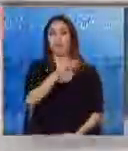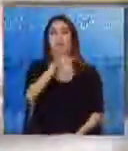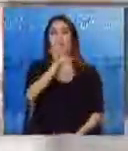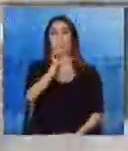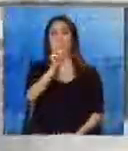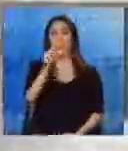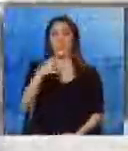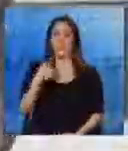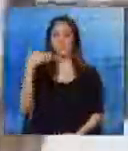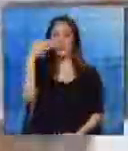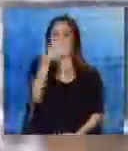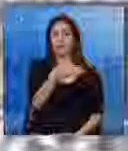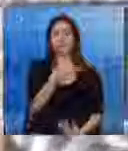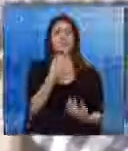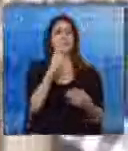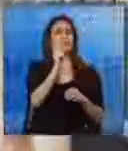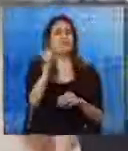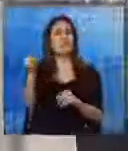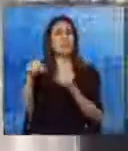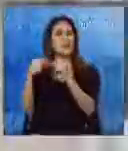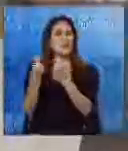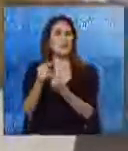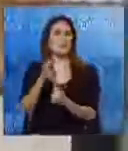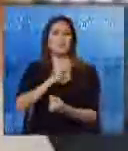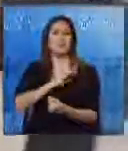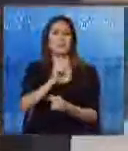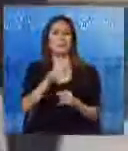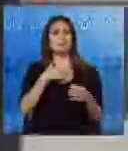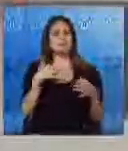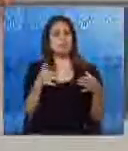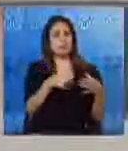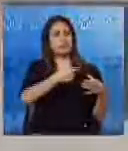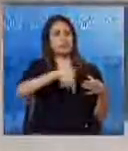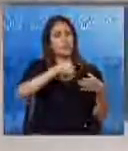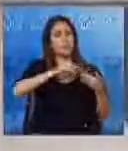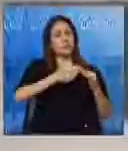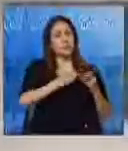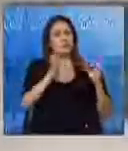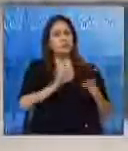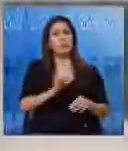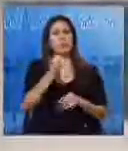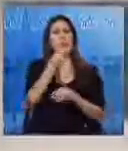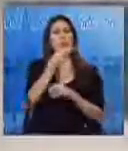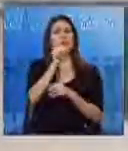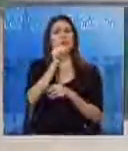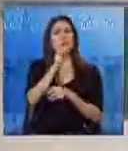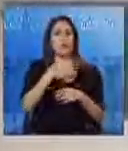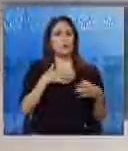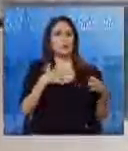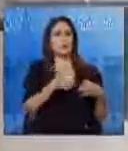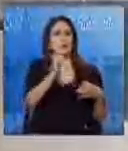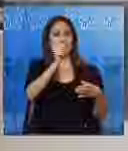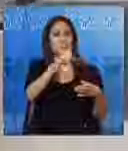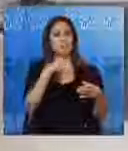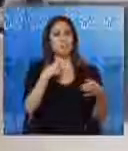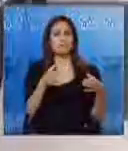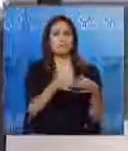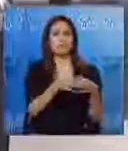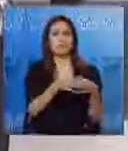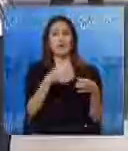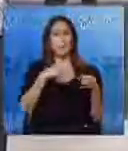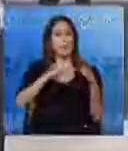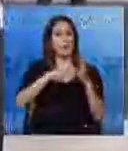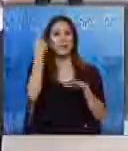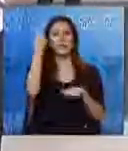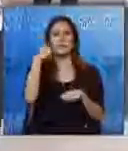ECU-911 en Macas, rechazando las actitudes de este grupo y a su vez se acercó a dialogar con las autoridades para que este sea erradicado y